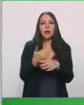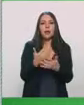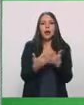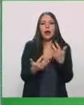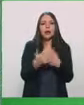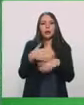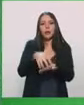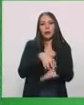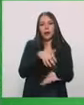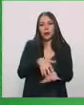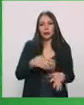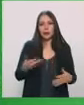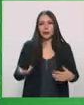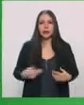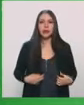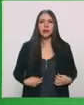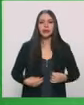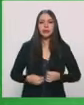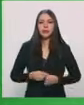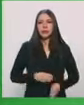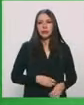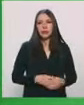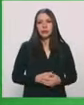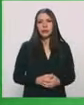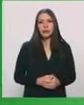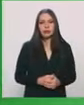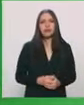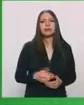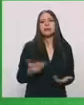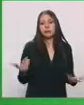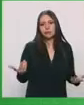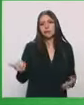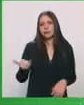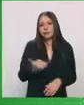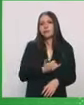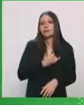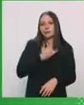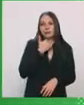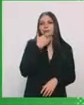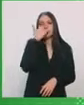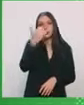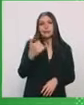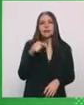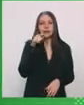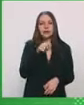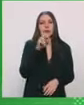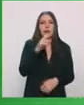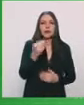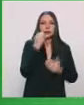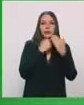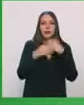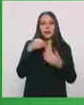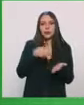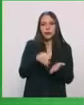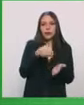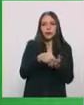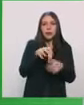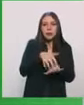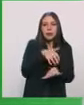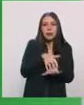metió la pata de cerdo ahí. Ahí metieron la pata de cerdo. Exacto. En efecto. ¿Cuál sería nuestra tercera historia,